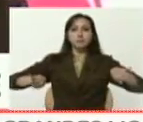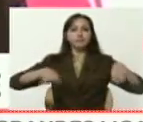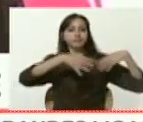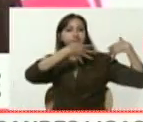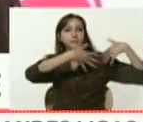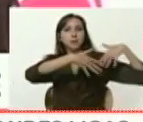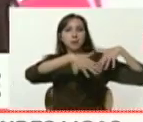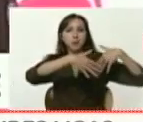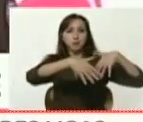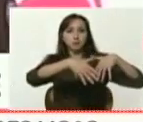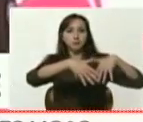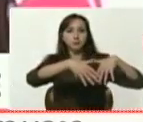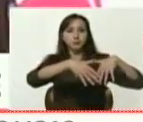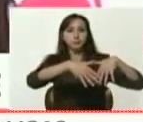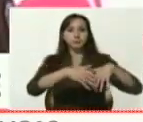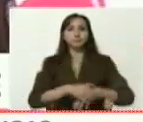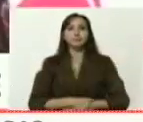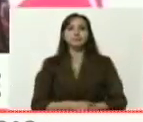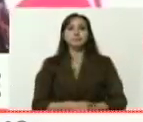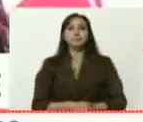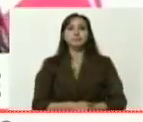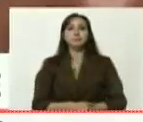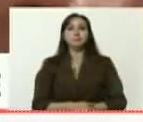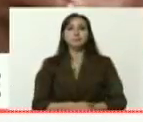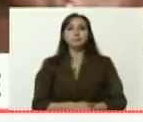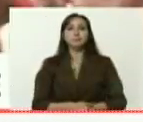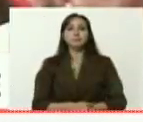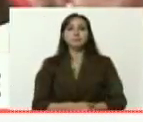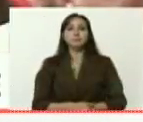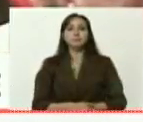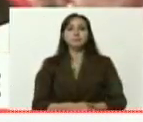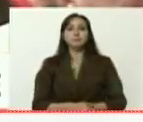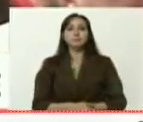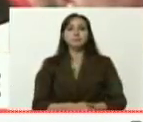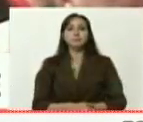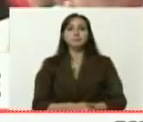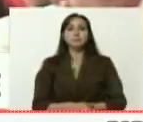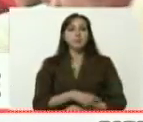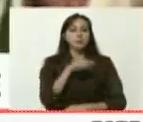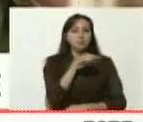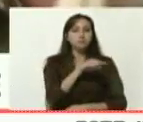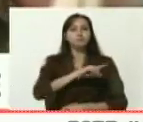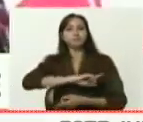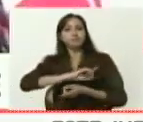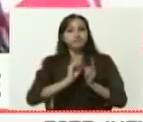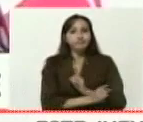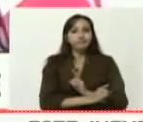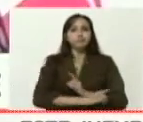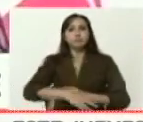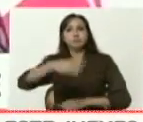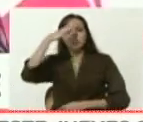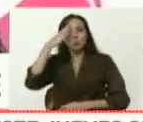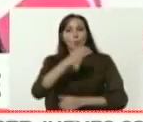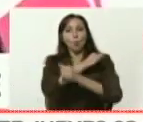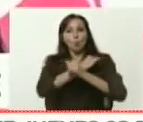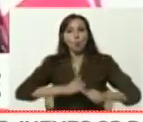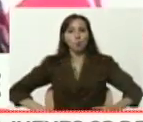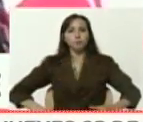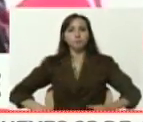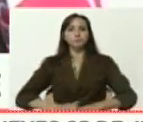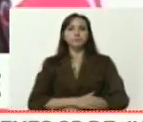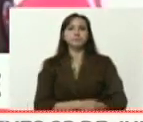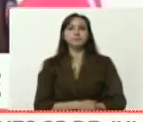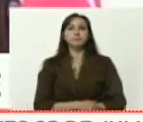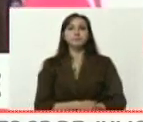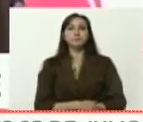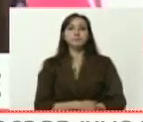ejército, dando paso a las Fuerzas Armadas Nacionales. Este